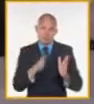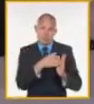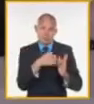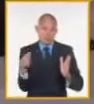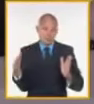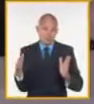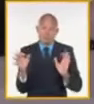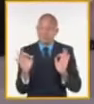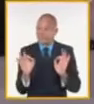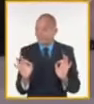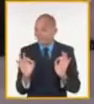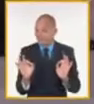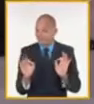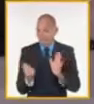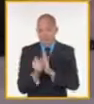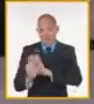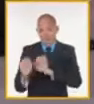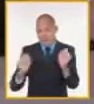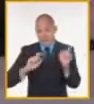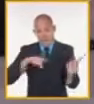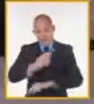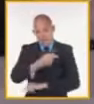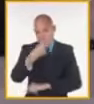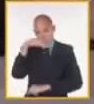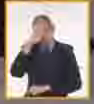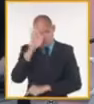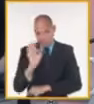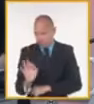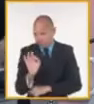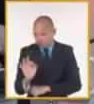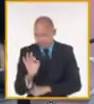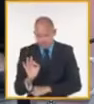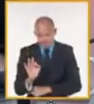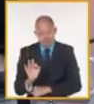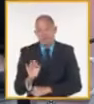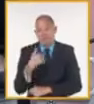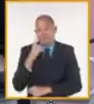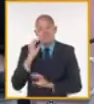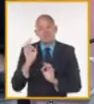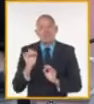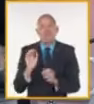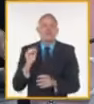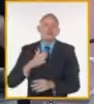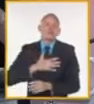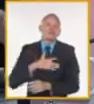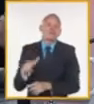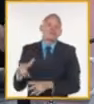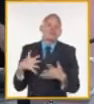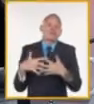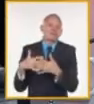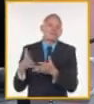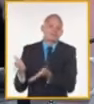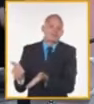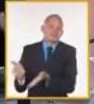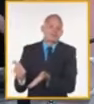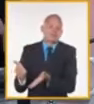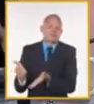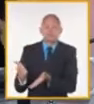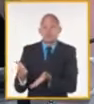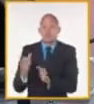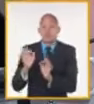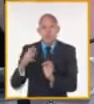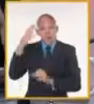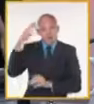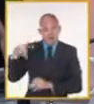contra la revolución cubana como arma de la contrarrevolución y como arma de los planes estadounidenses contra Cuba y pasividad a pesar del